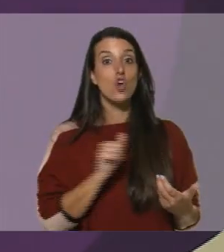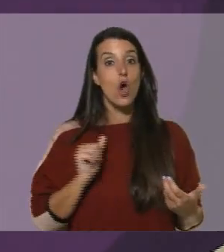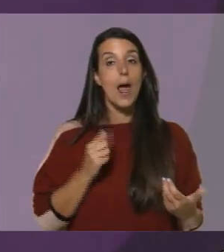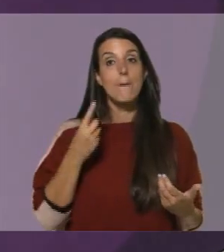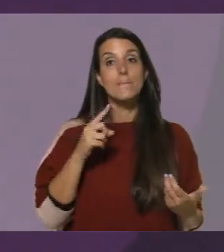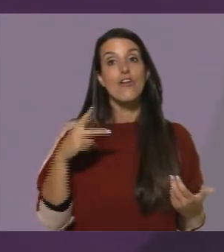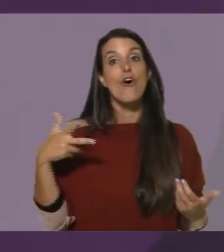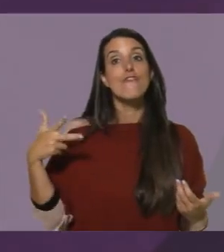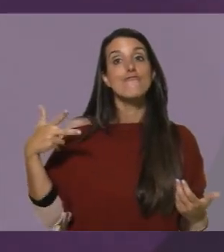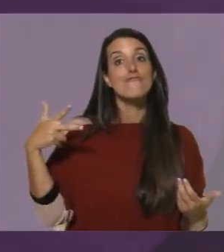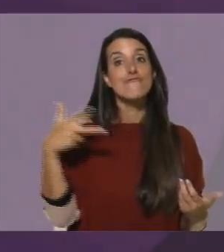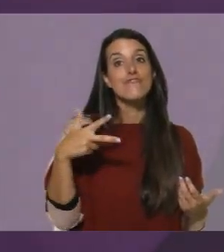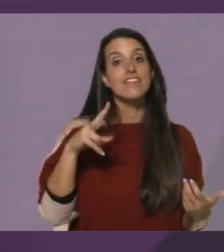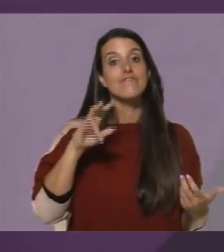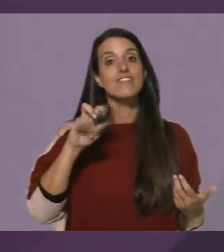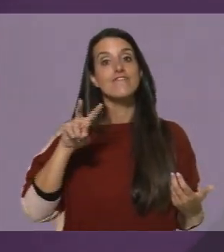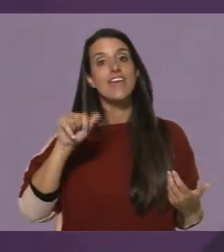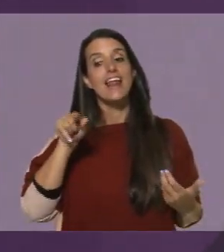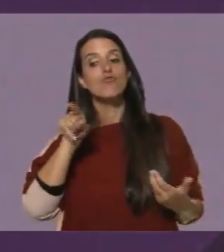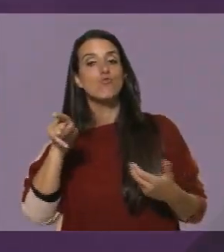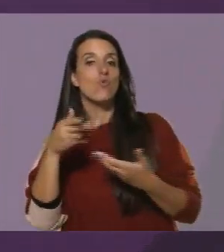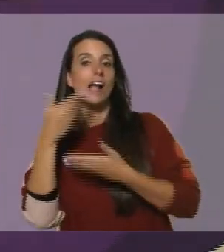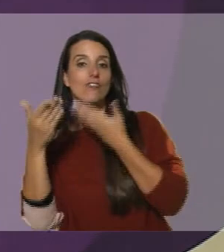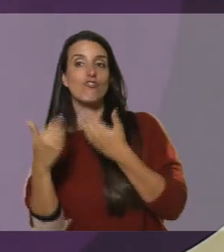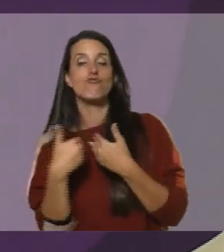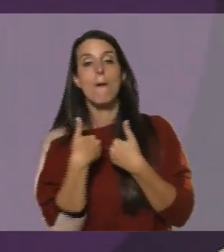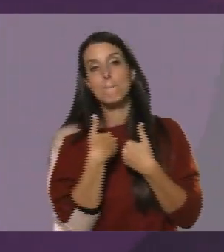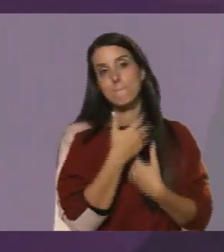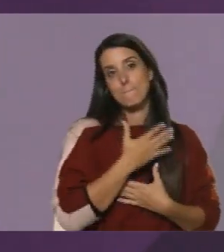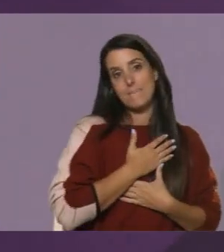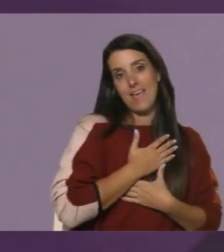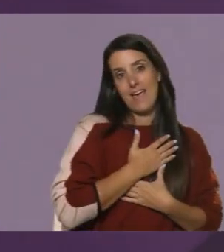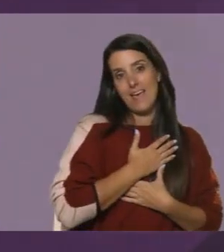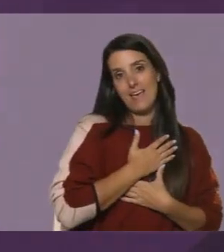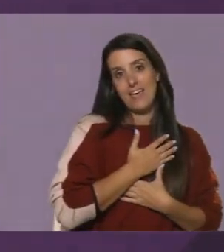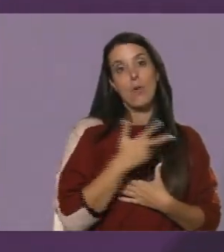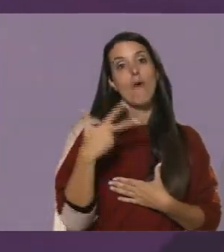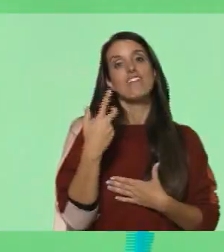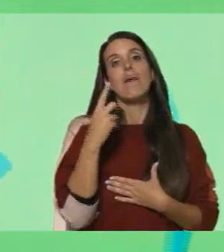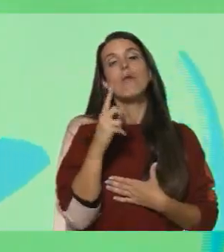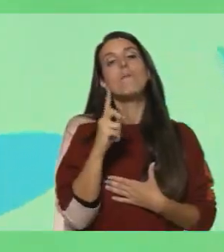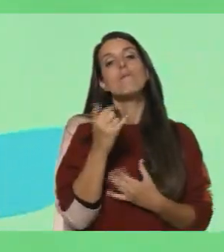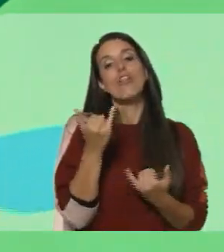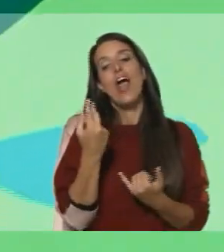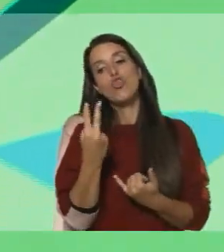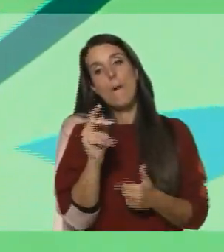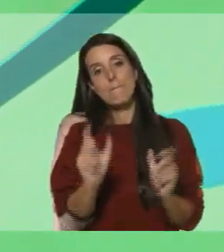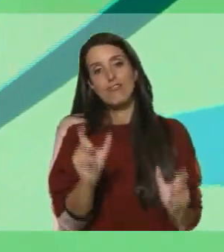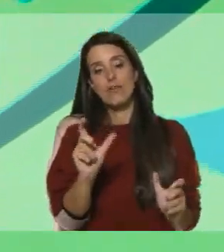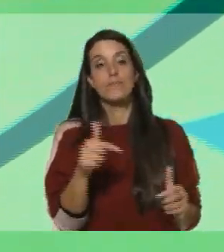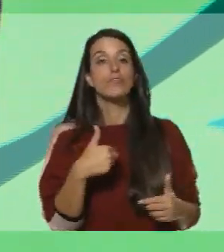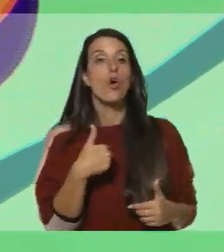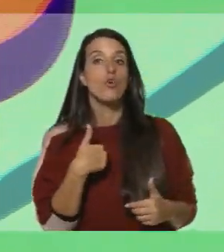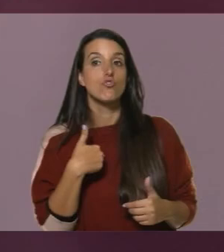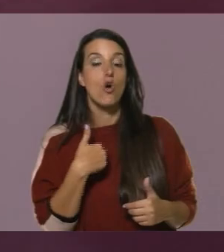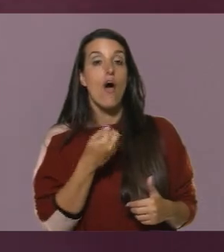fecha es con Viviana Ruiz, que ella presenta su música, yo presento la mía. Dale. Entonces es una fecha conjunta. Genial. ¿En tu caso, Freddy? Yo voy con